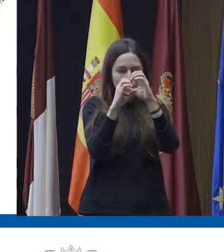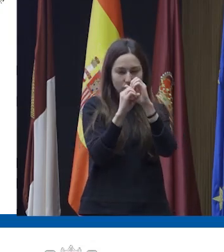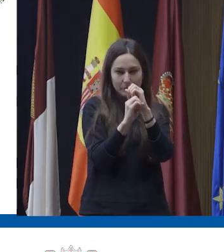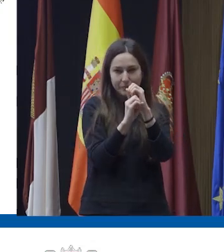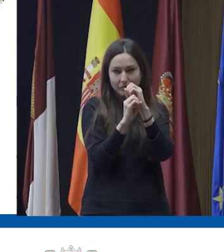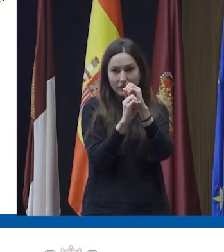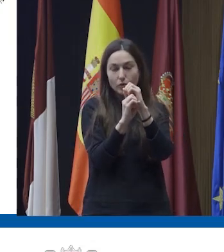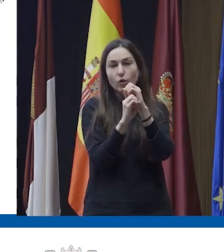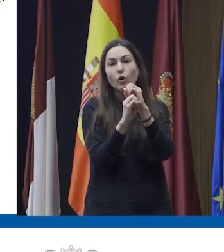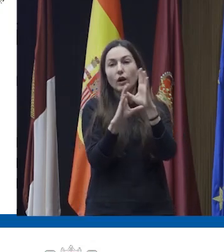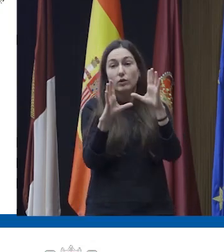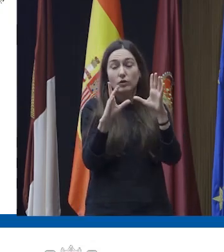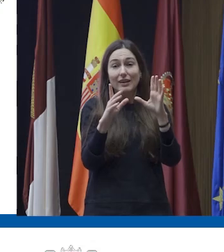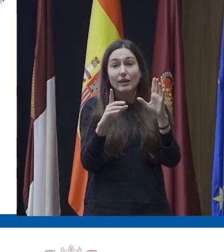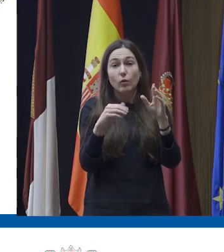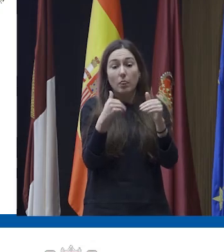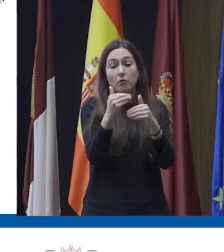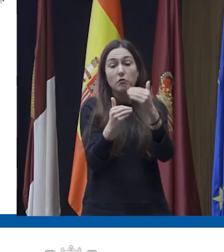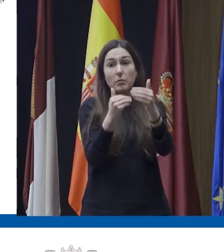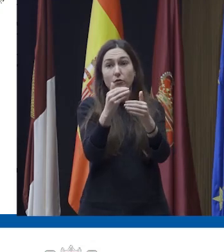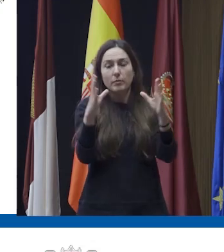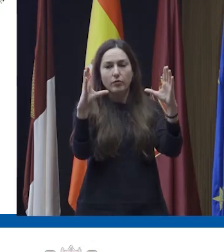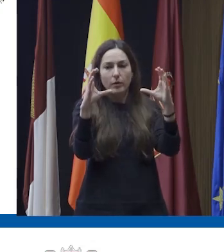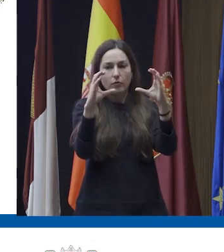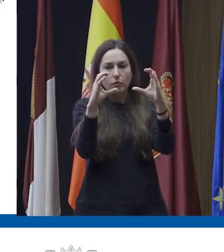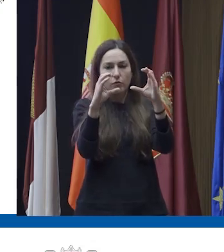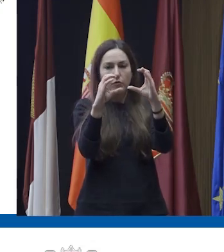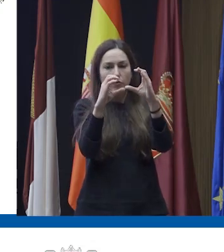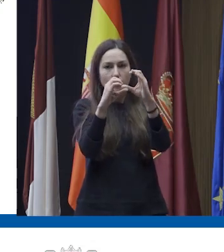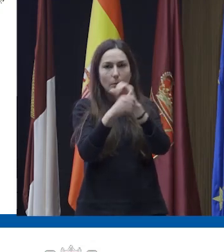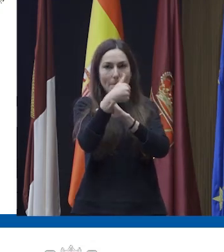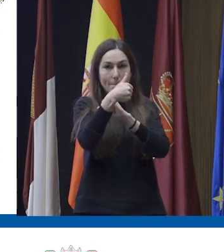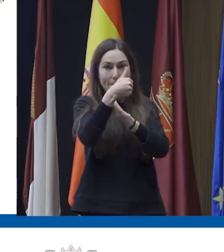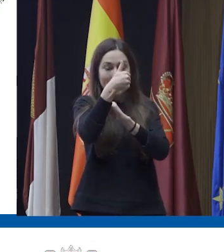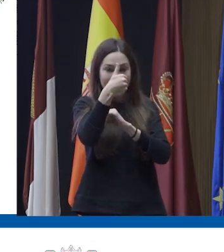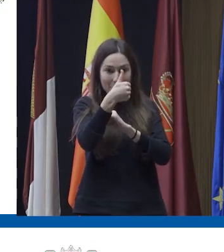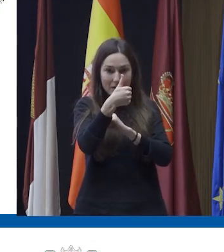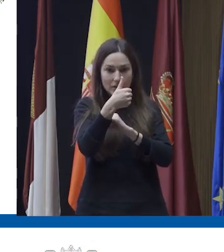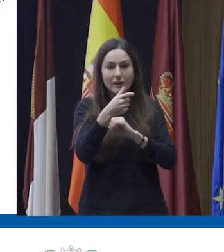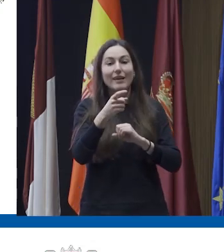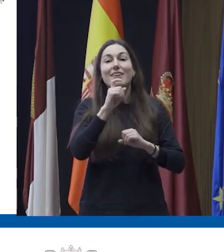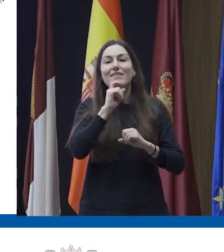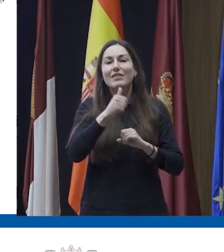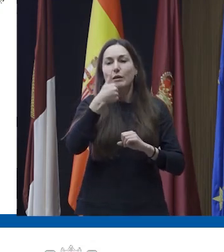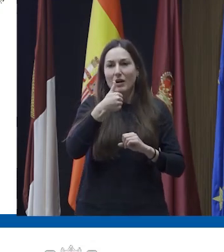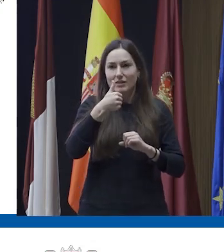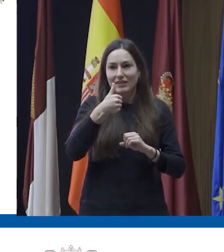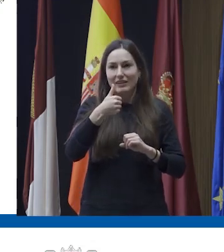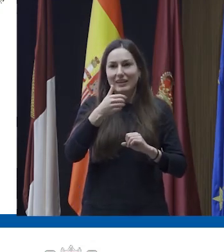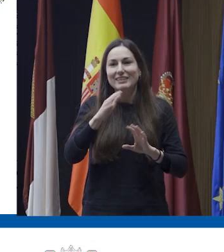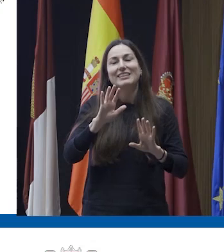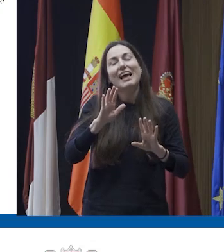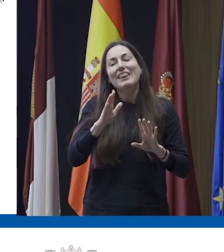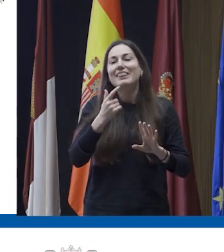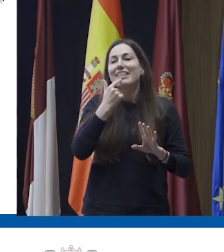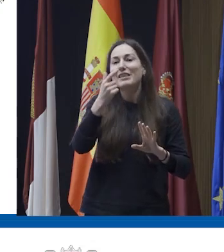la catarata y se vuelve más opaca y más dura, es más difícil quitarla. Entonces, estamos hablando de la madurez de la catarata, no de la